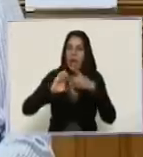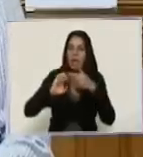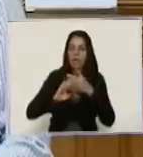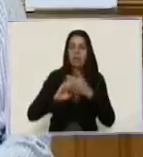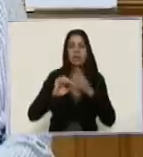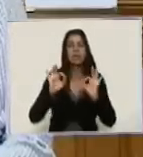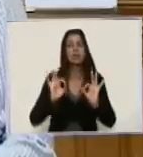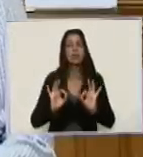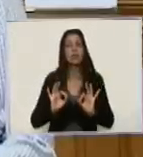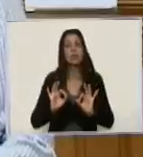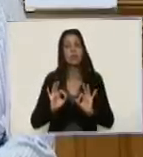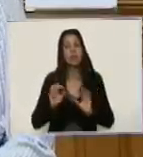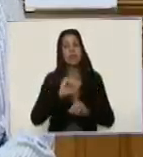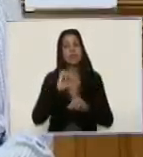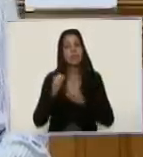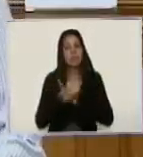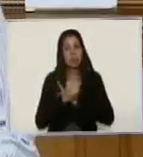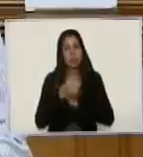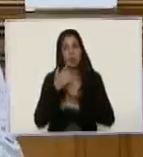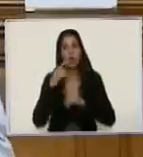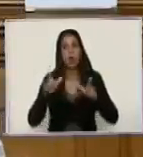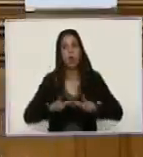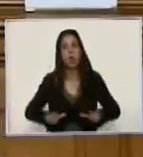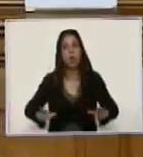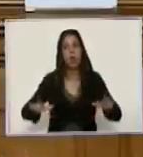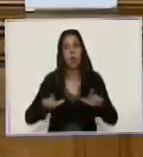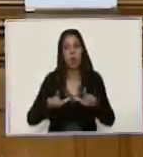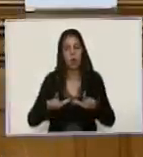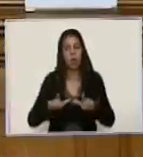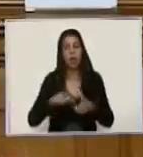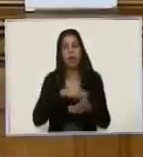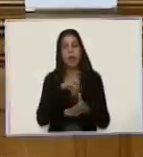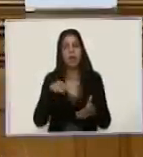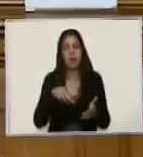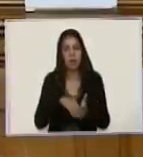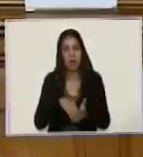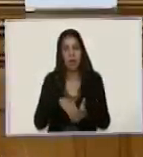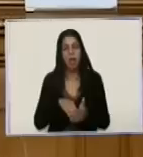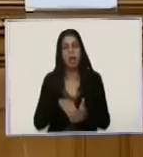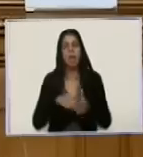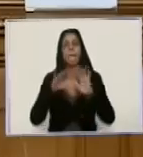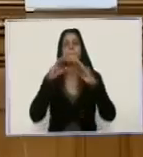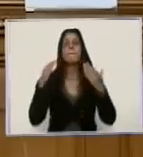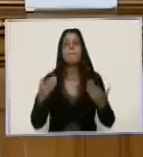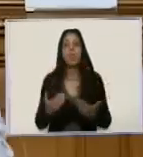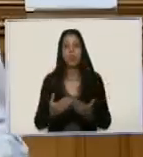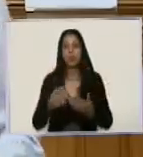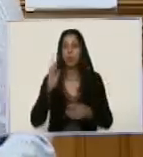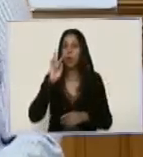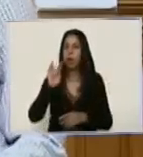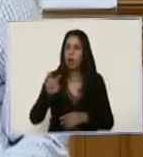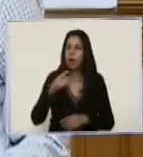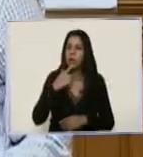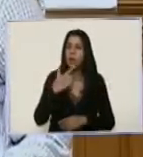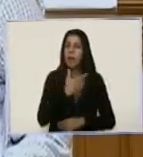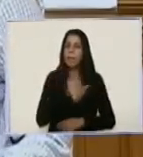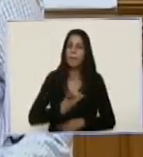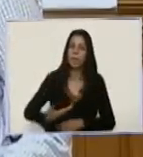situación local, nacional y mundial con el